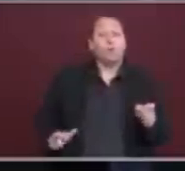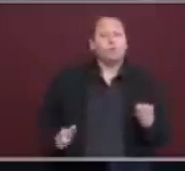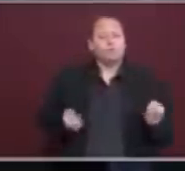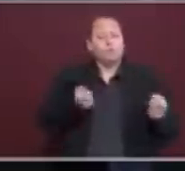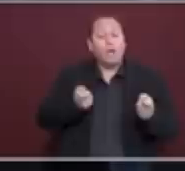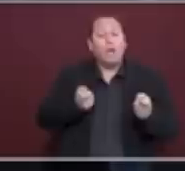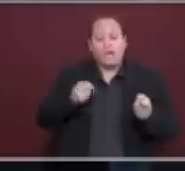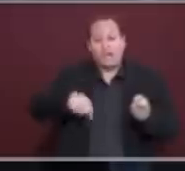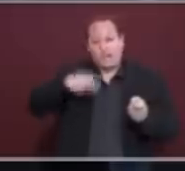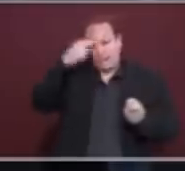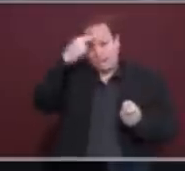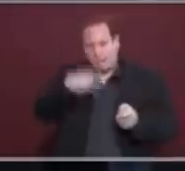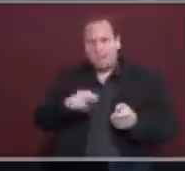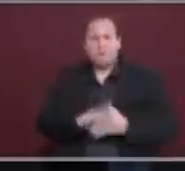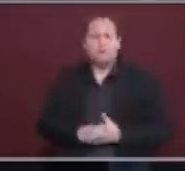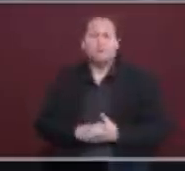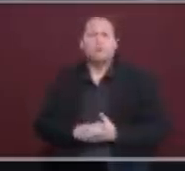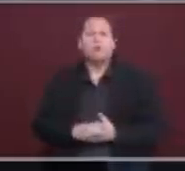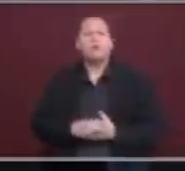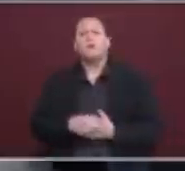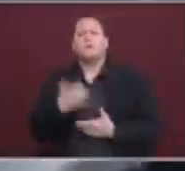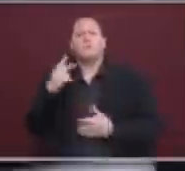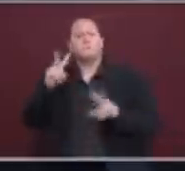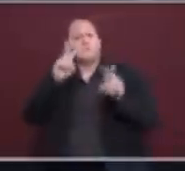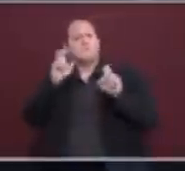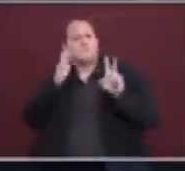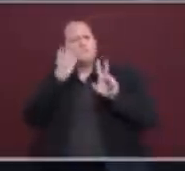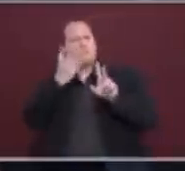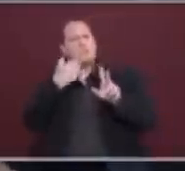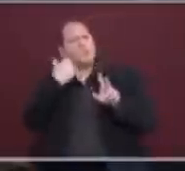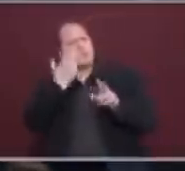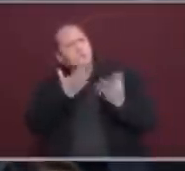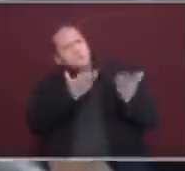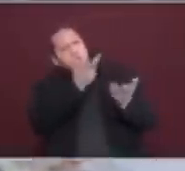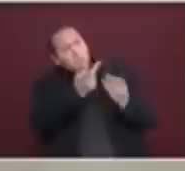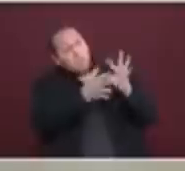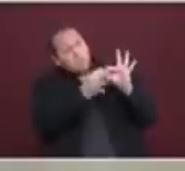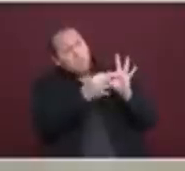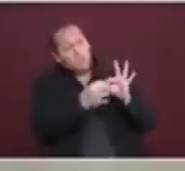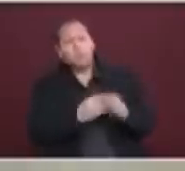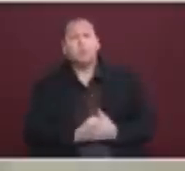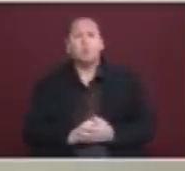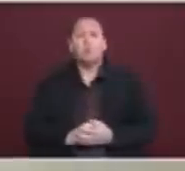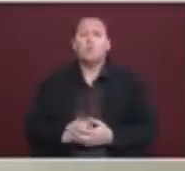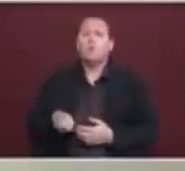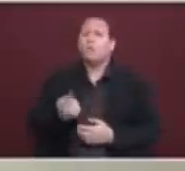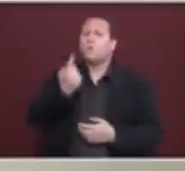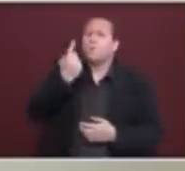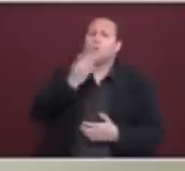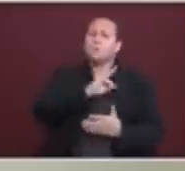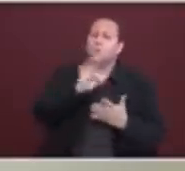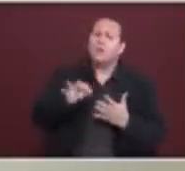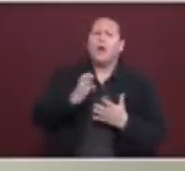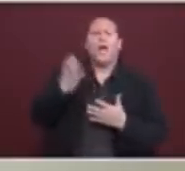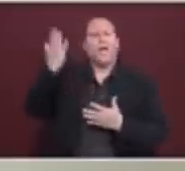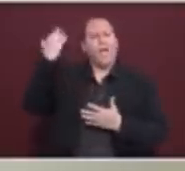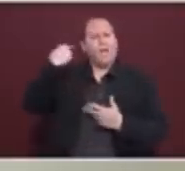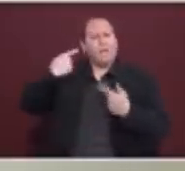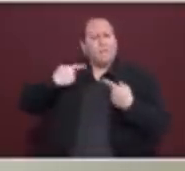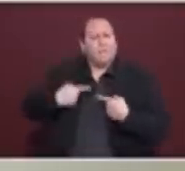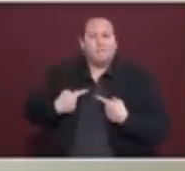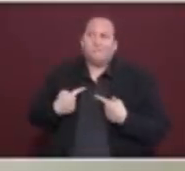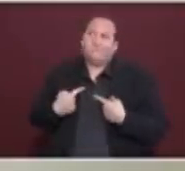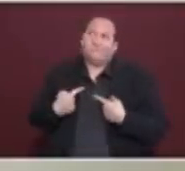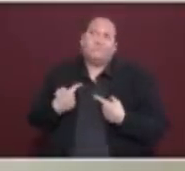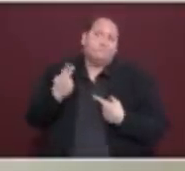precisamente es una persona extranjera y en ese sentido yo quiero hacer entrega usted de unos documentos de un personaje que es bueno